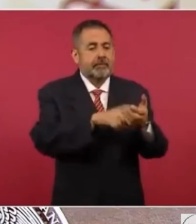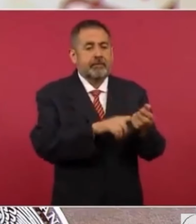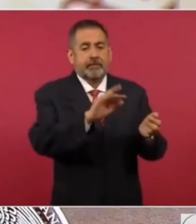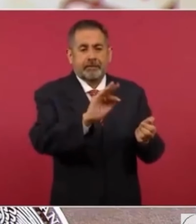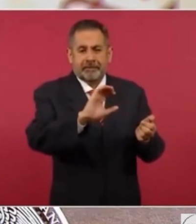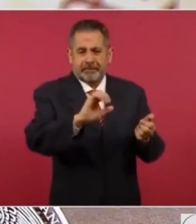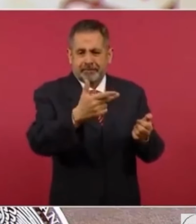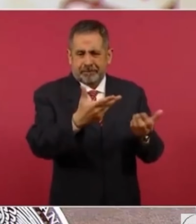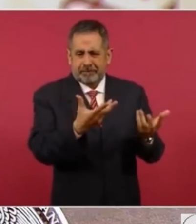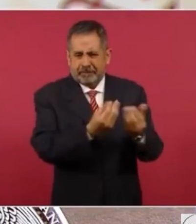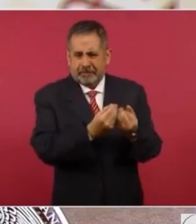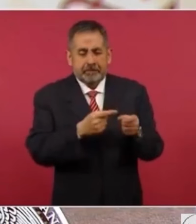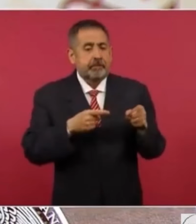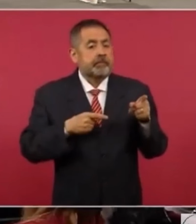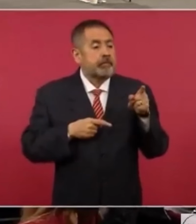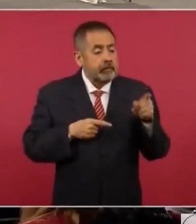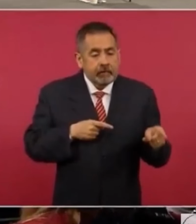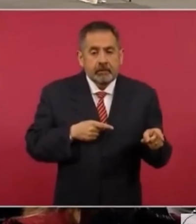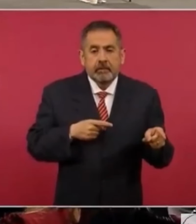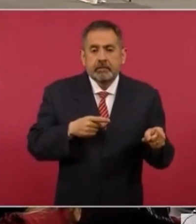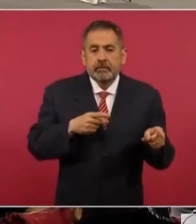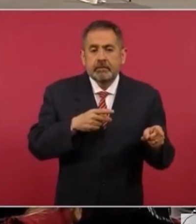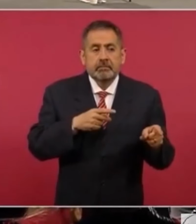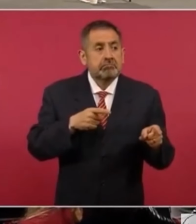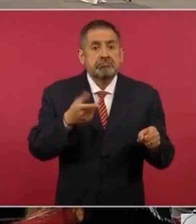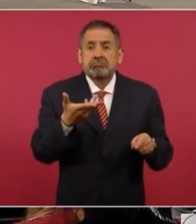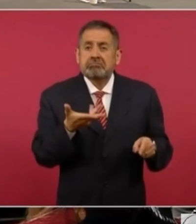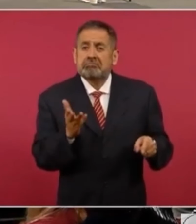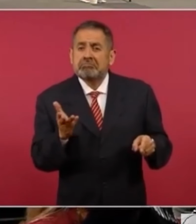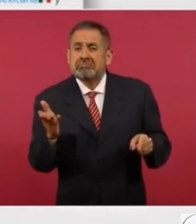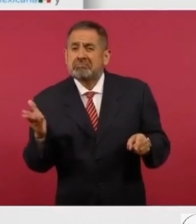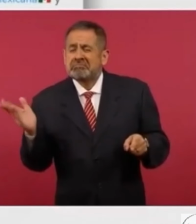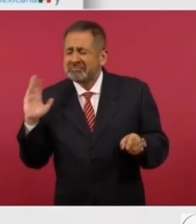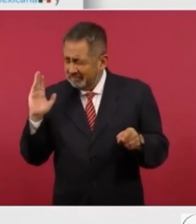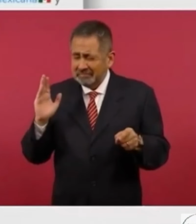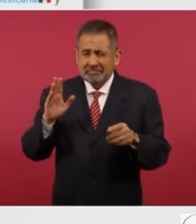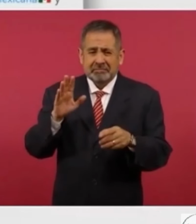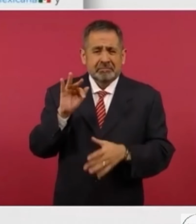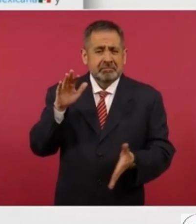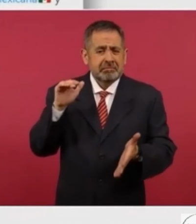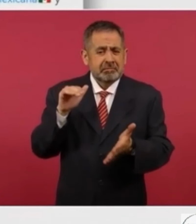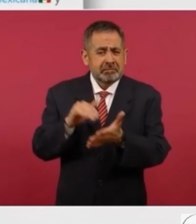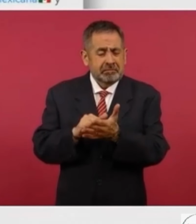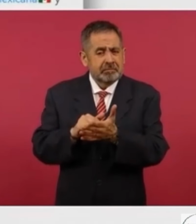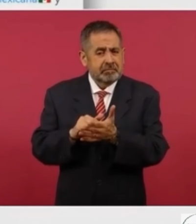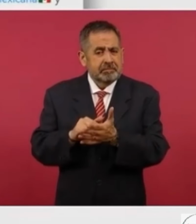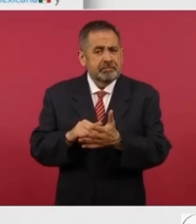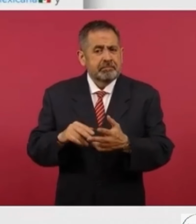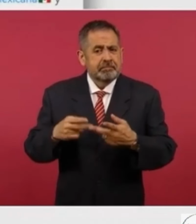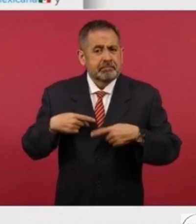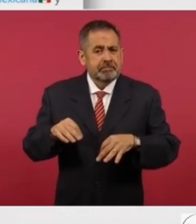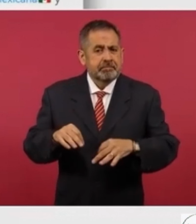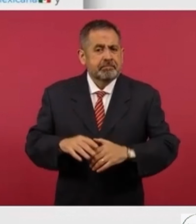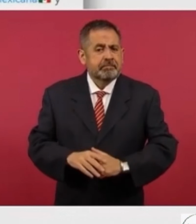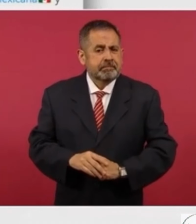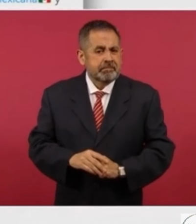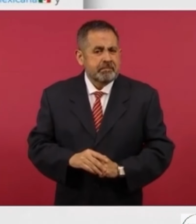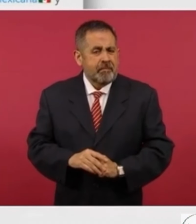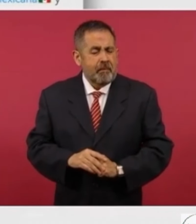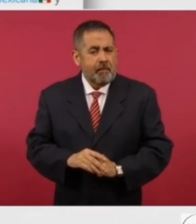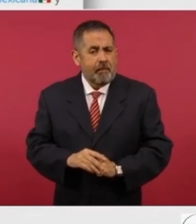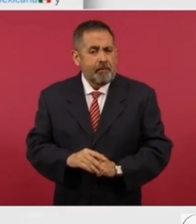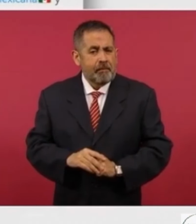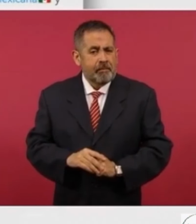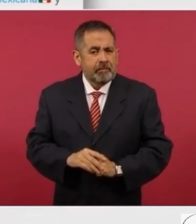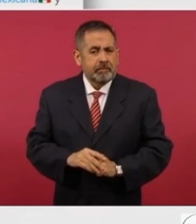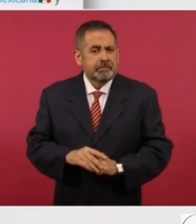cuya principal labor fue despedir a 44,000 trabajadores electricistas de la Compañía de Luz y Fuerza